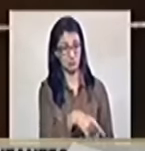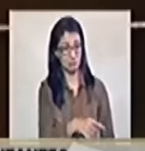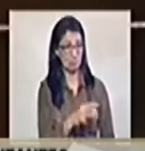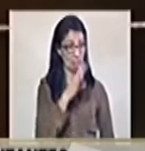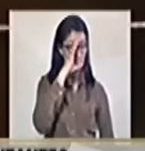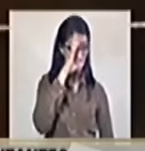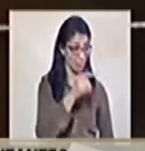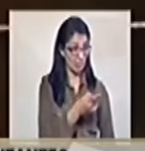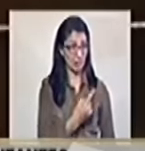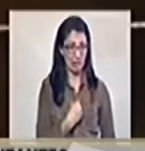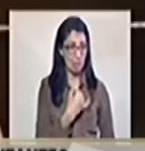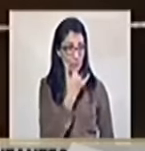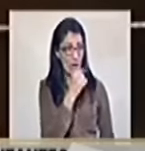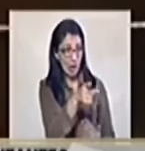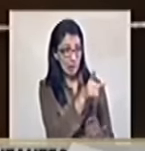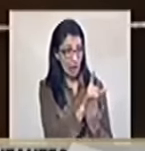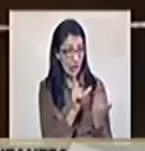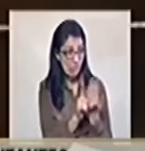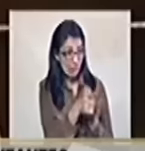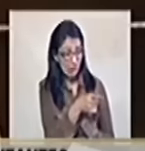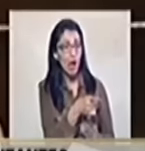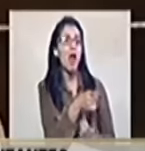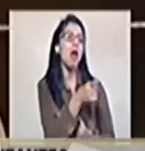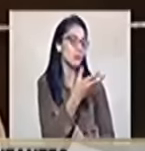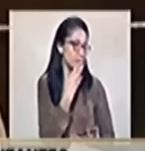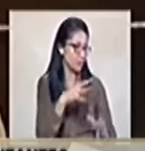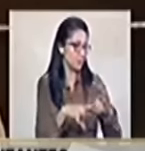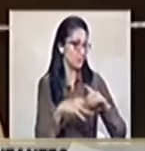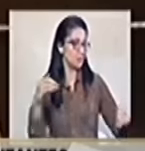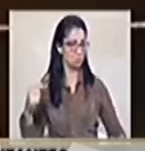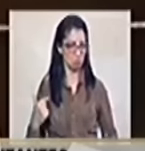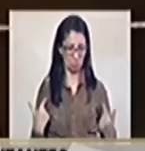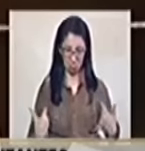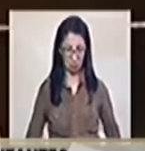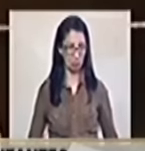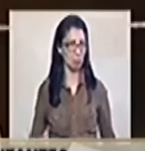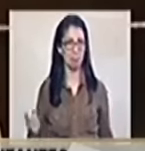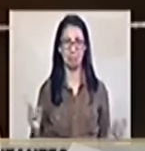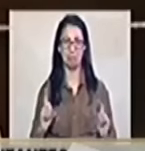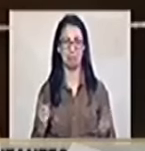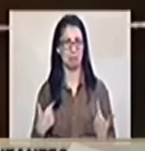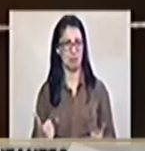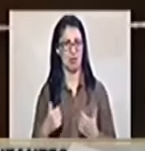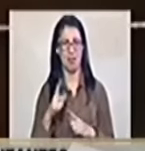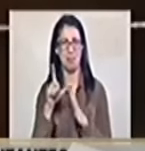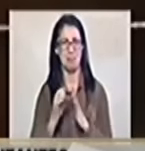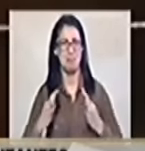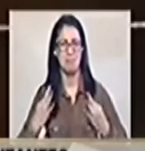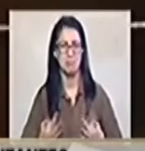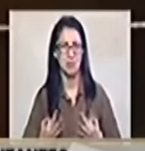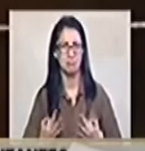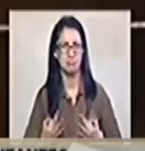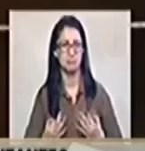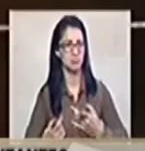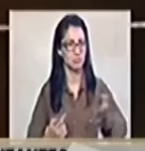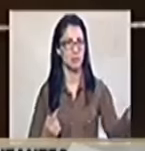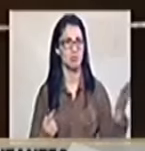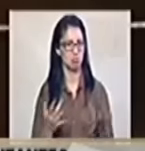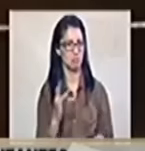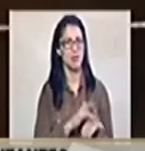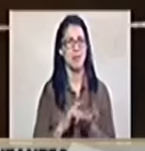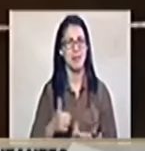bien que se vaya. Yo no soy ilegítimo, y sé que el doctor Pérez tampoco, y sé que ninguno de ustedes lo es, porque por eso está